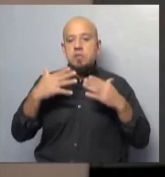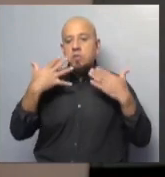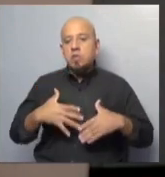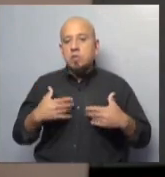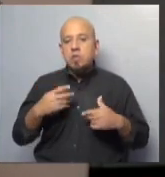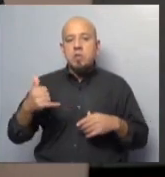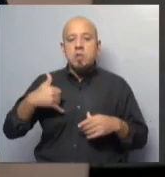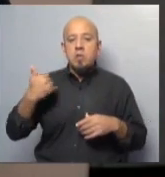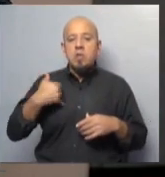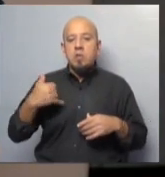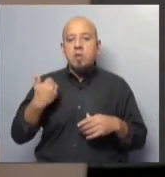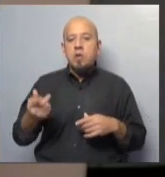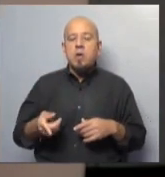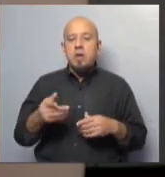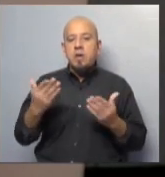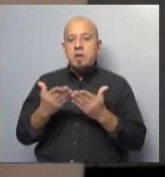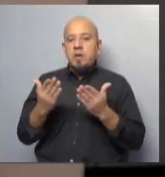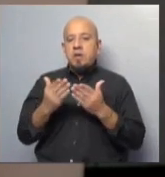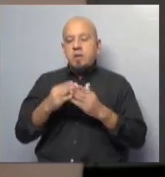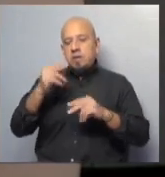un joven necrófilo en Londres,